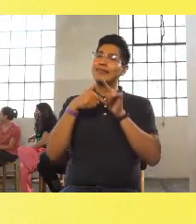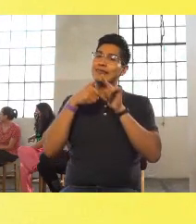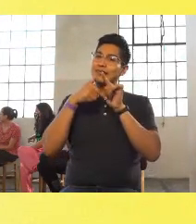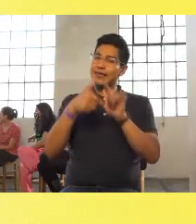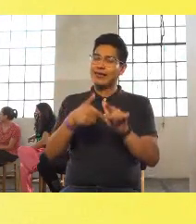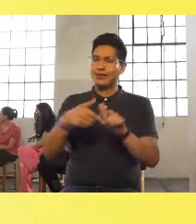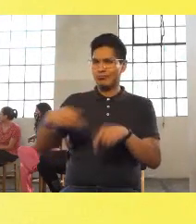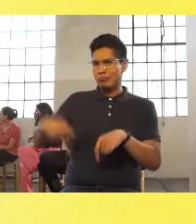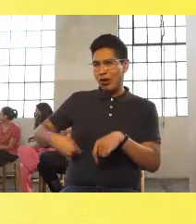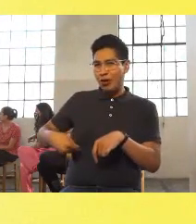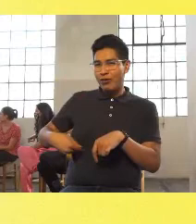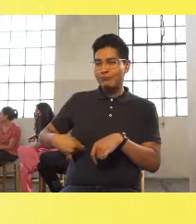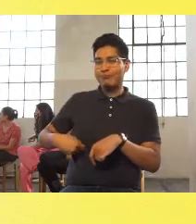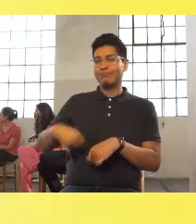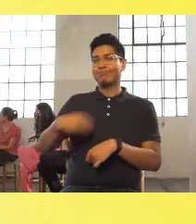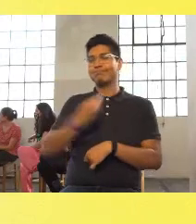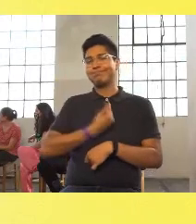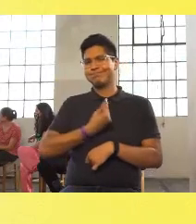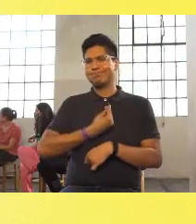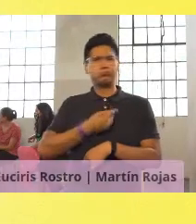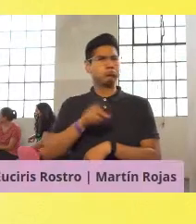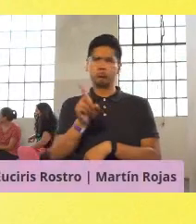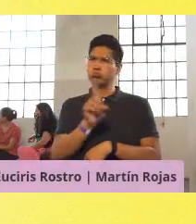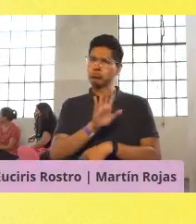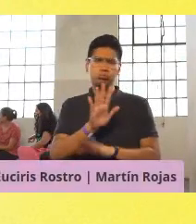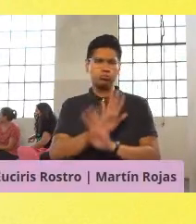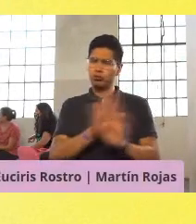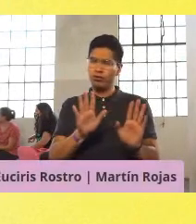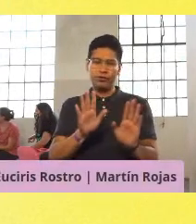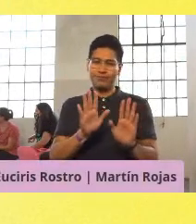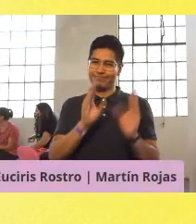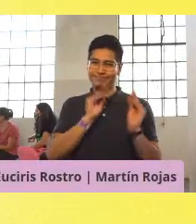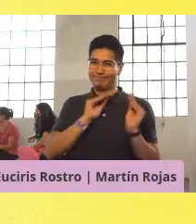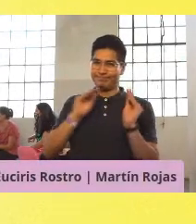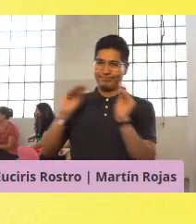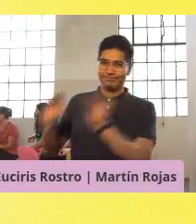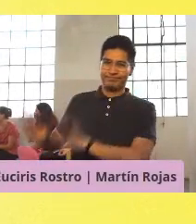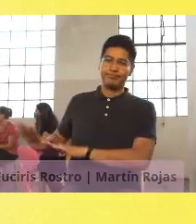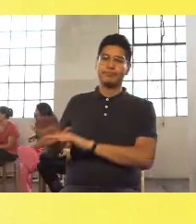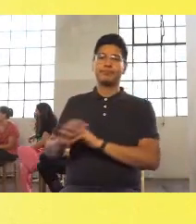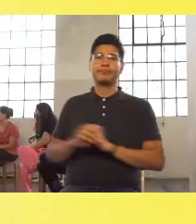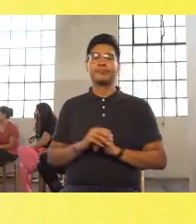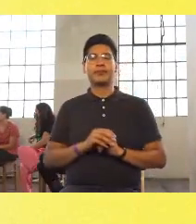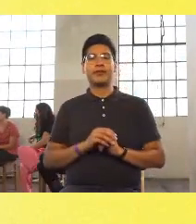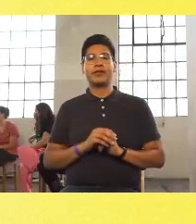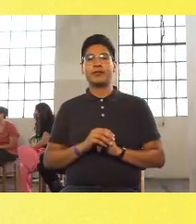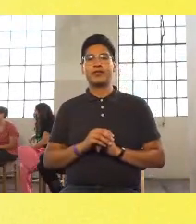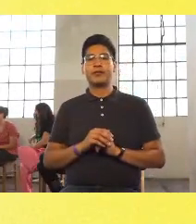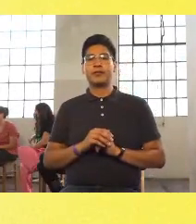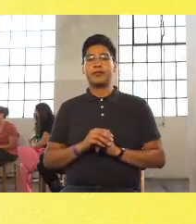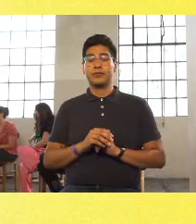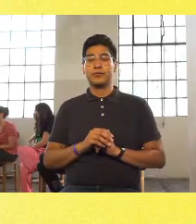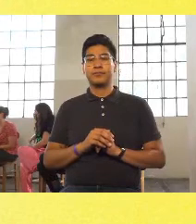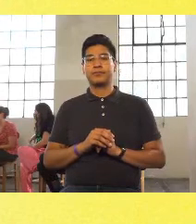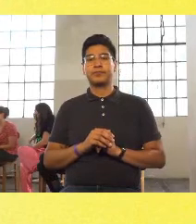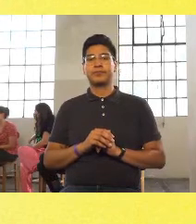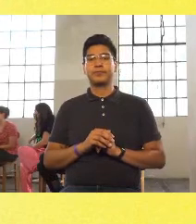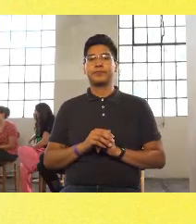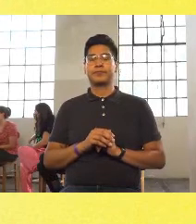culpa suena bien, ¿no? Y podemos también decir que, o sea, yo no creo que sean para